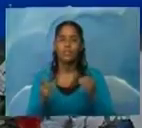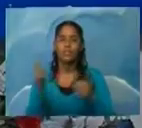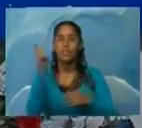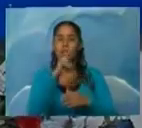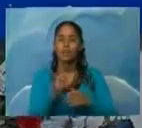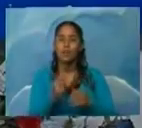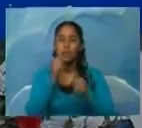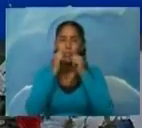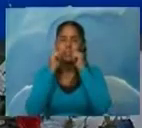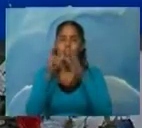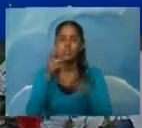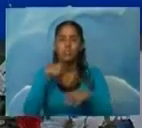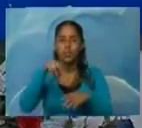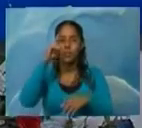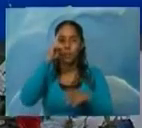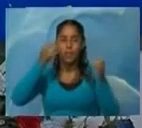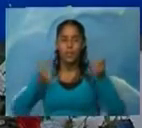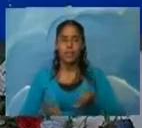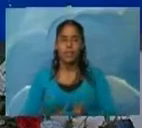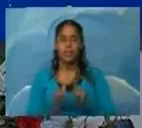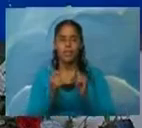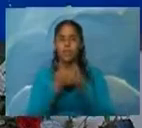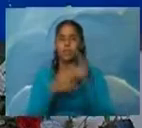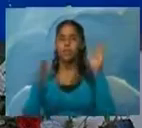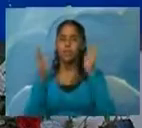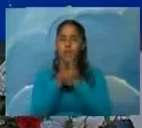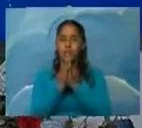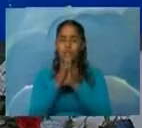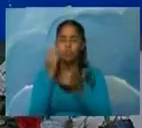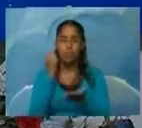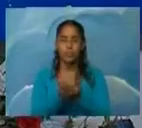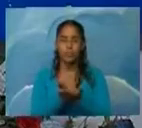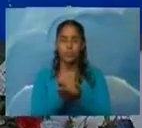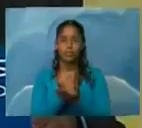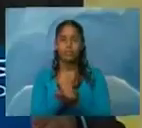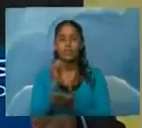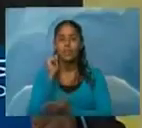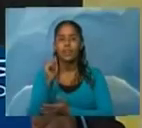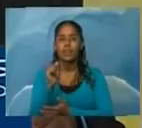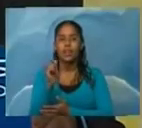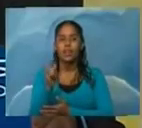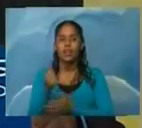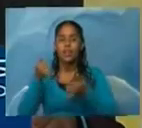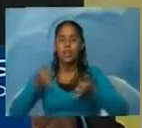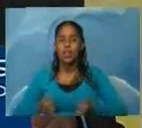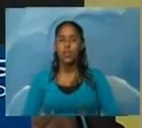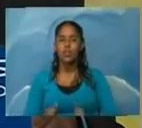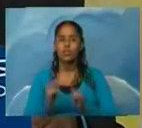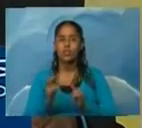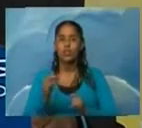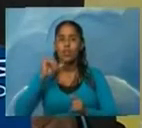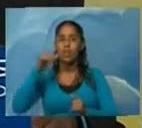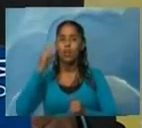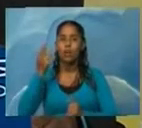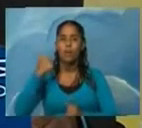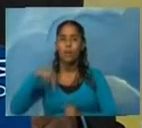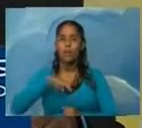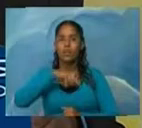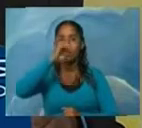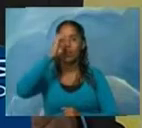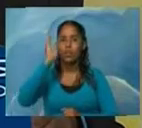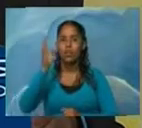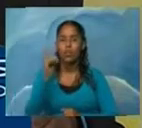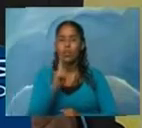con la bendición del Padre, del Hijo y del Espíritu Santo. Amén. Amén. Hijos sois de Jehová vuestro Dios, no